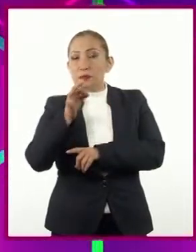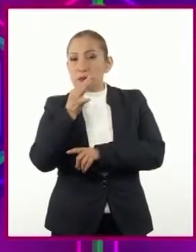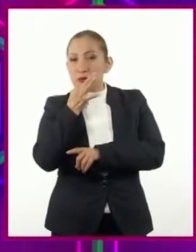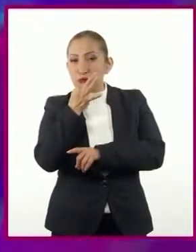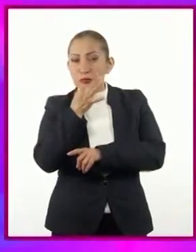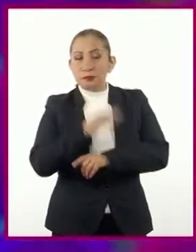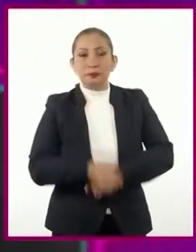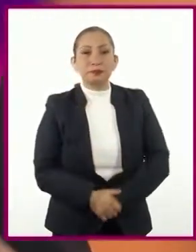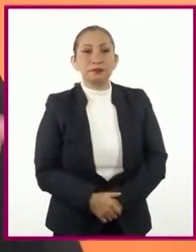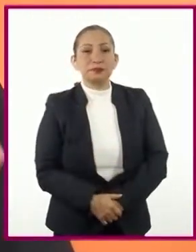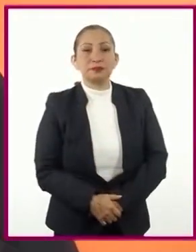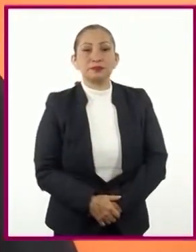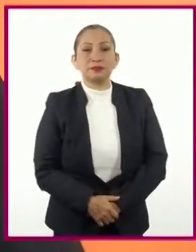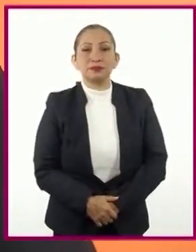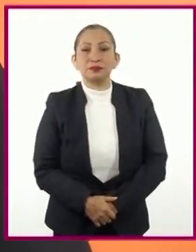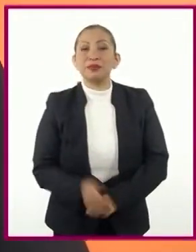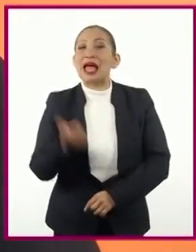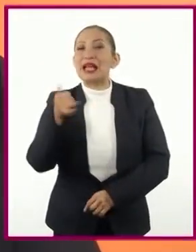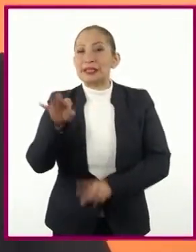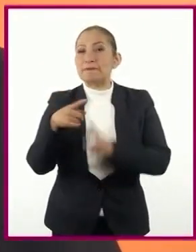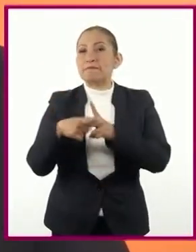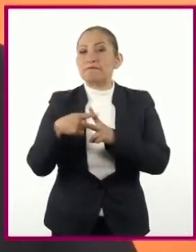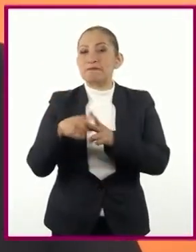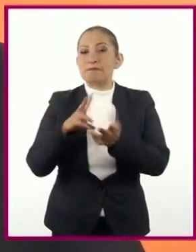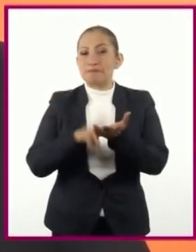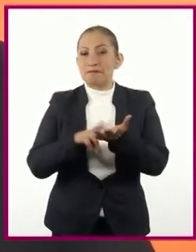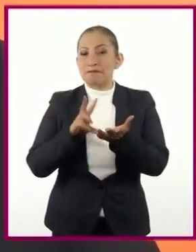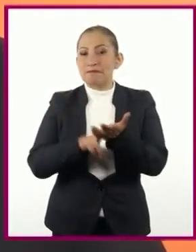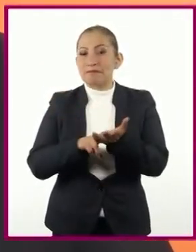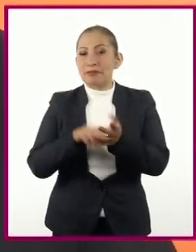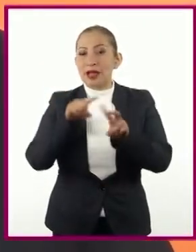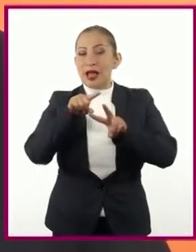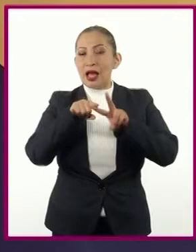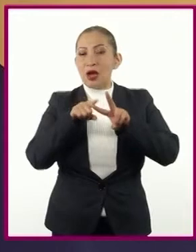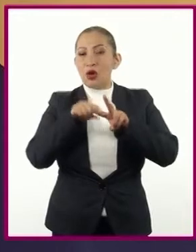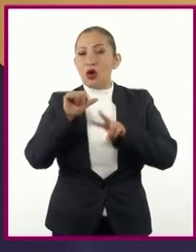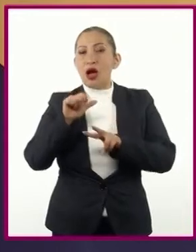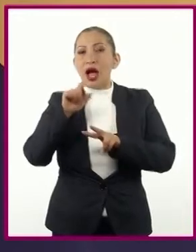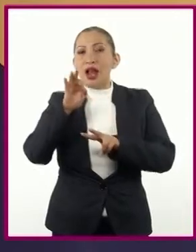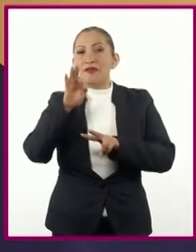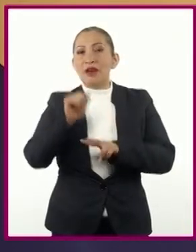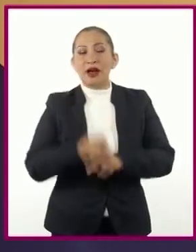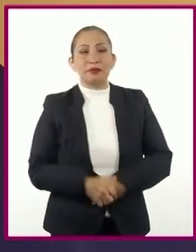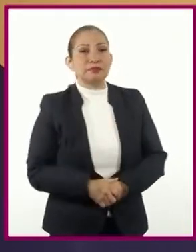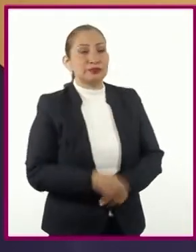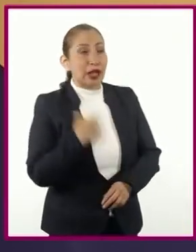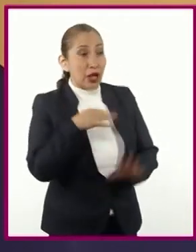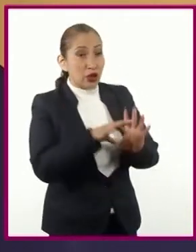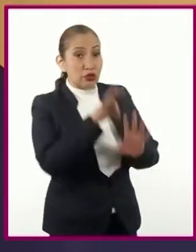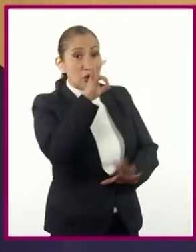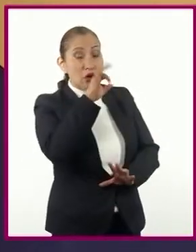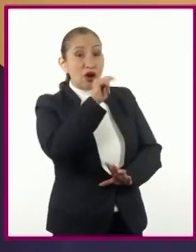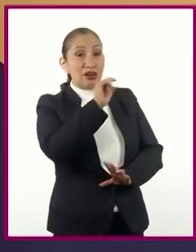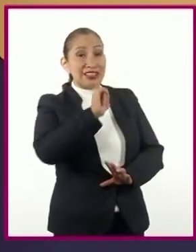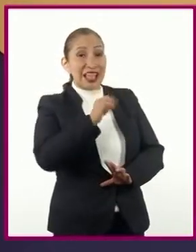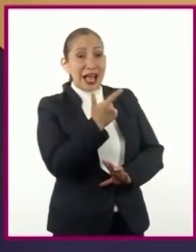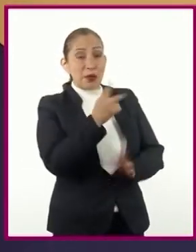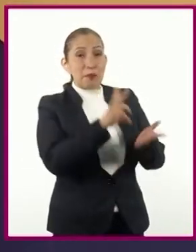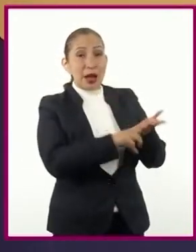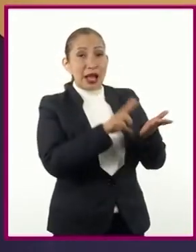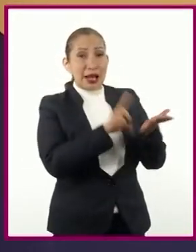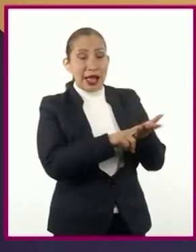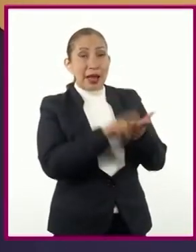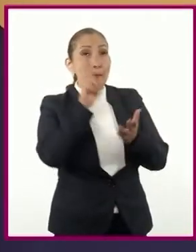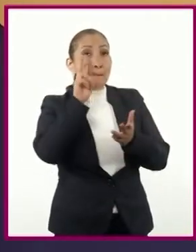minutos. Así se calculó el valor del ángulo alfa. Se encontró el valor de la tangente utilizando